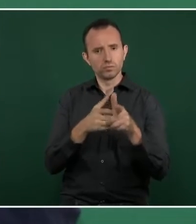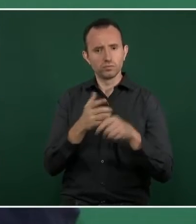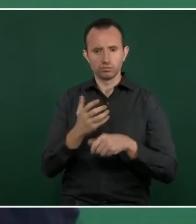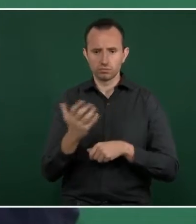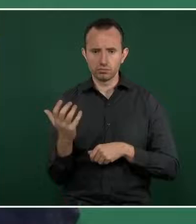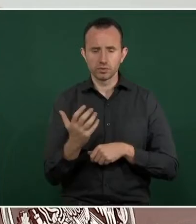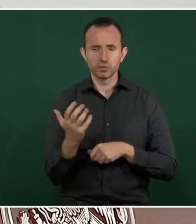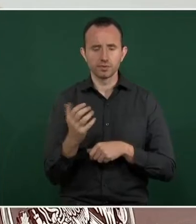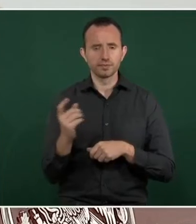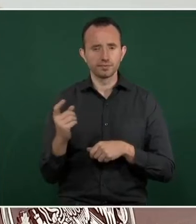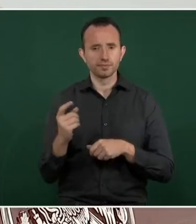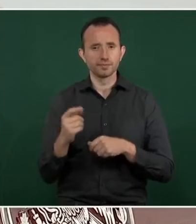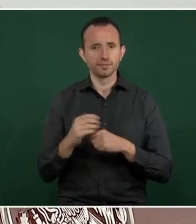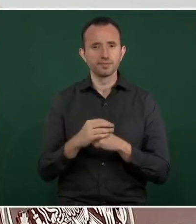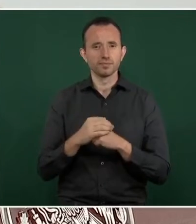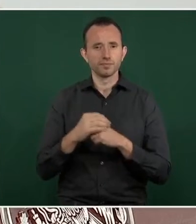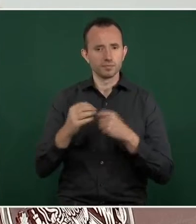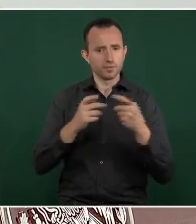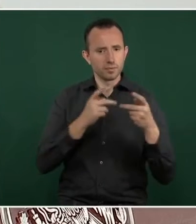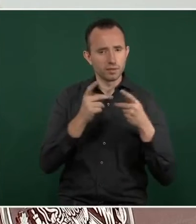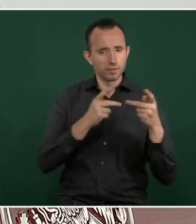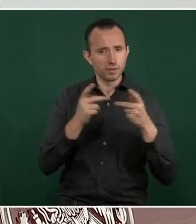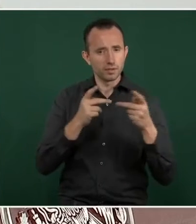está procediendo,